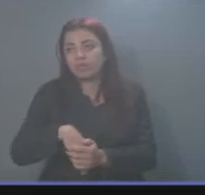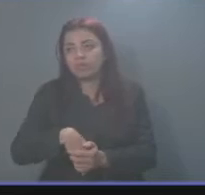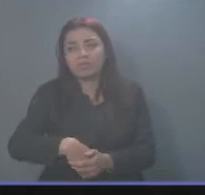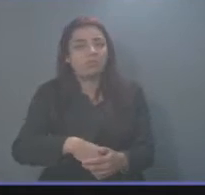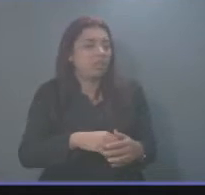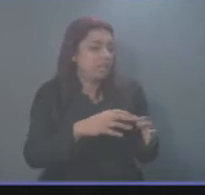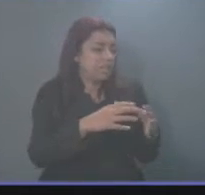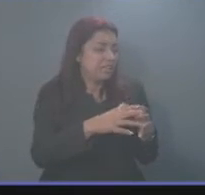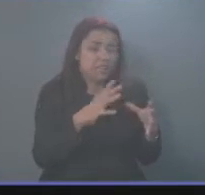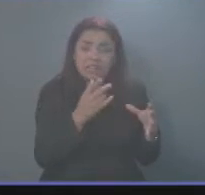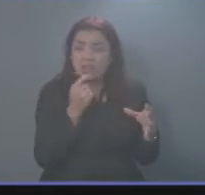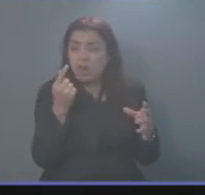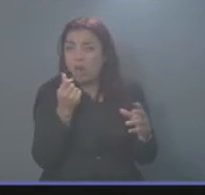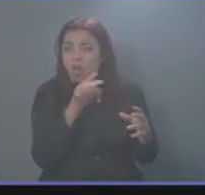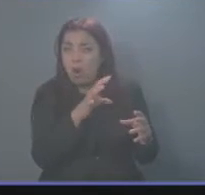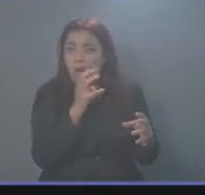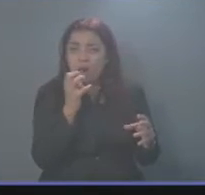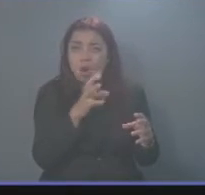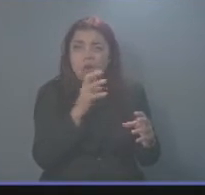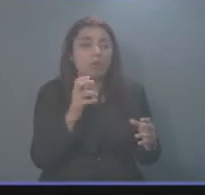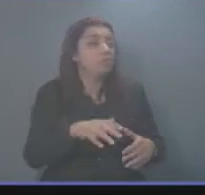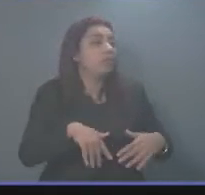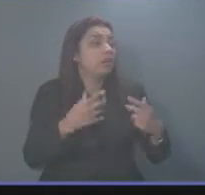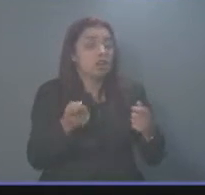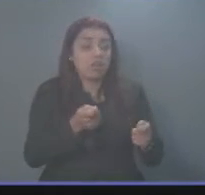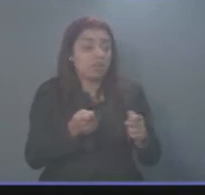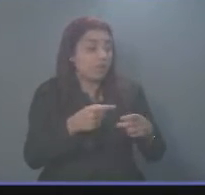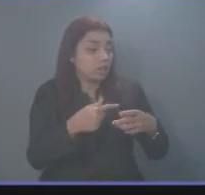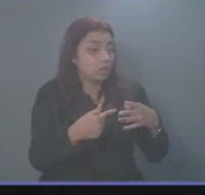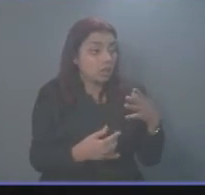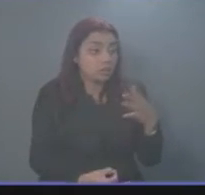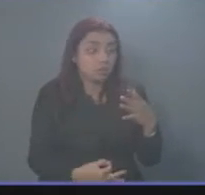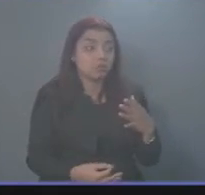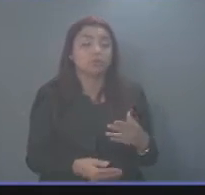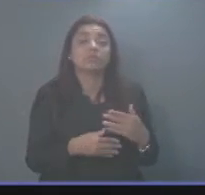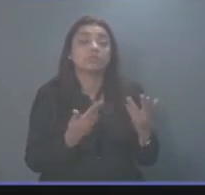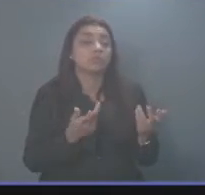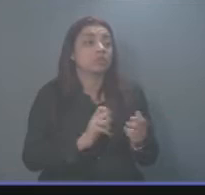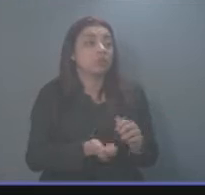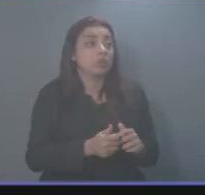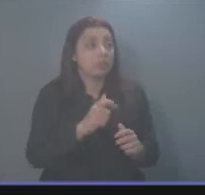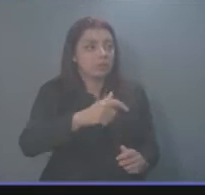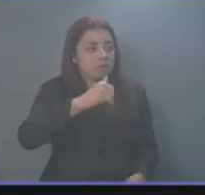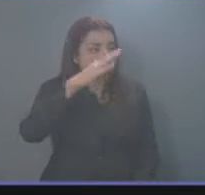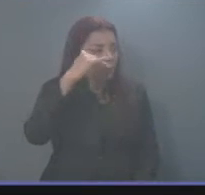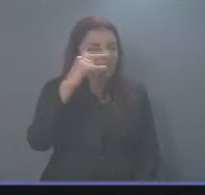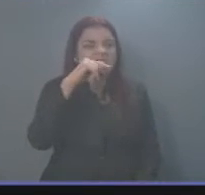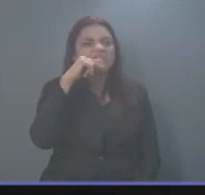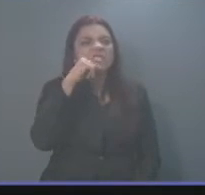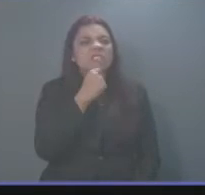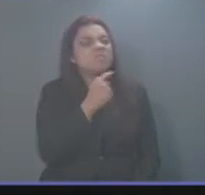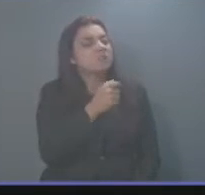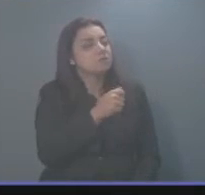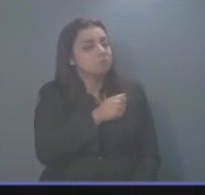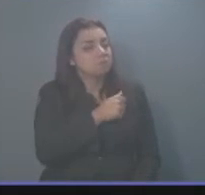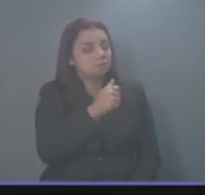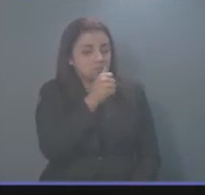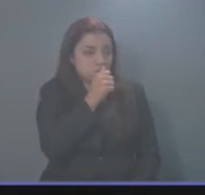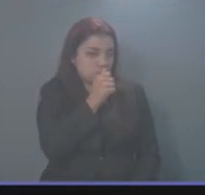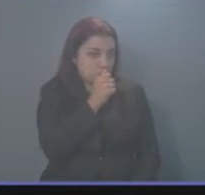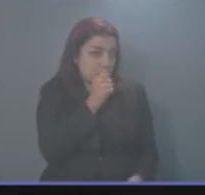donde se dieron muchos amaños, pero era por todo esto, porque no se regulaba. Y el deporte de nuestro país ha estado en manos de